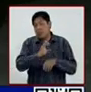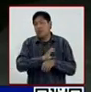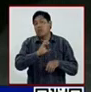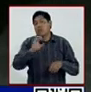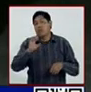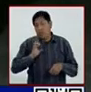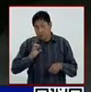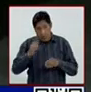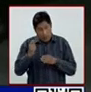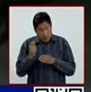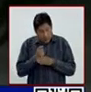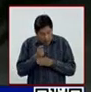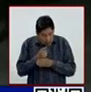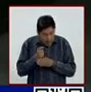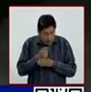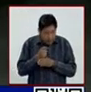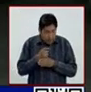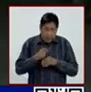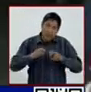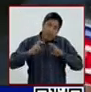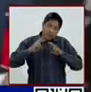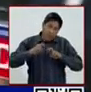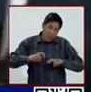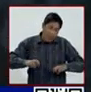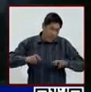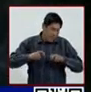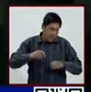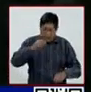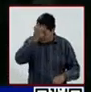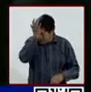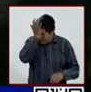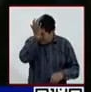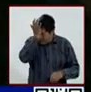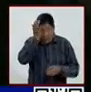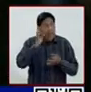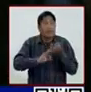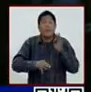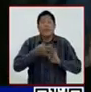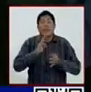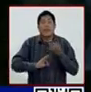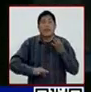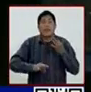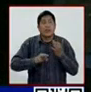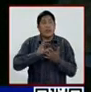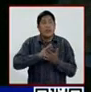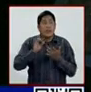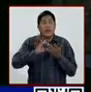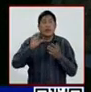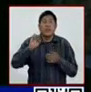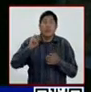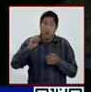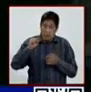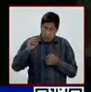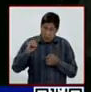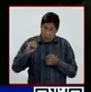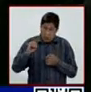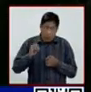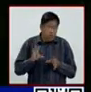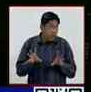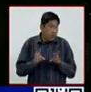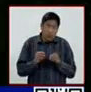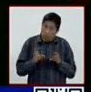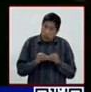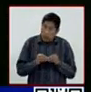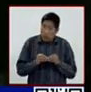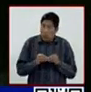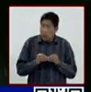comisión técnica que va a analizar justamente la fecha del censo bueno reunión repetimos